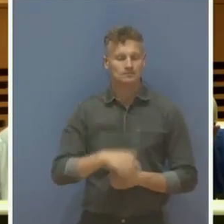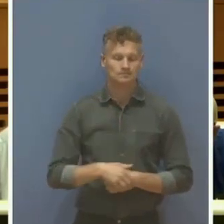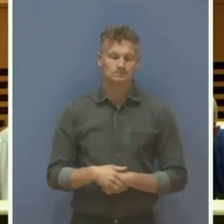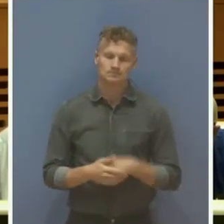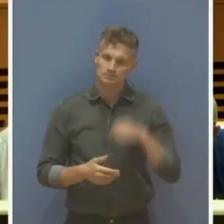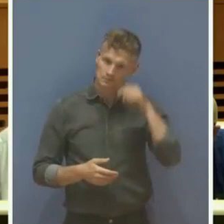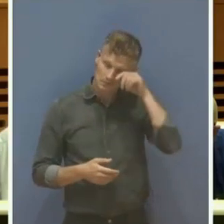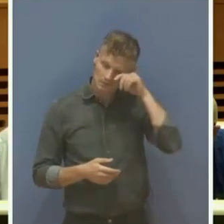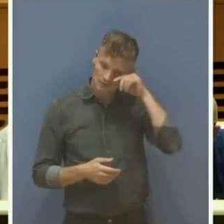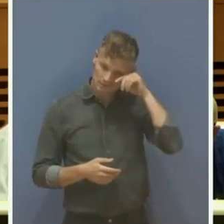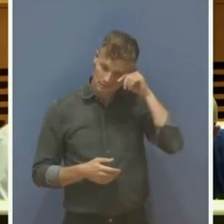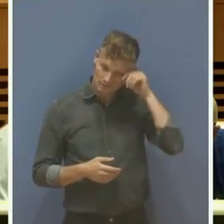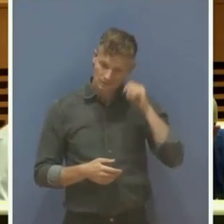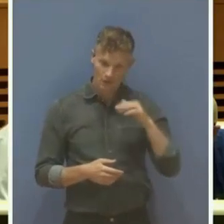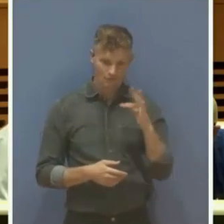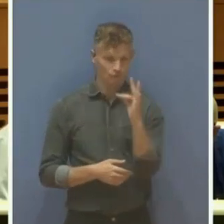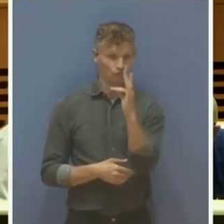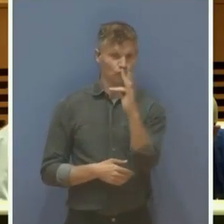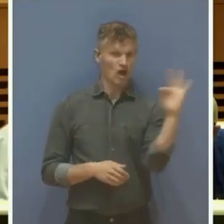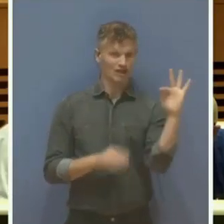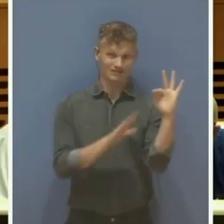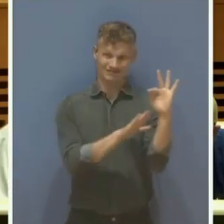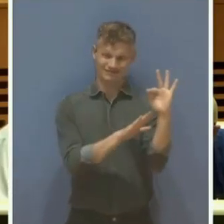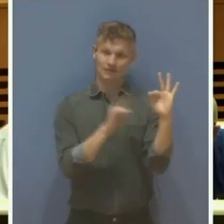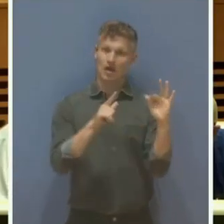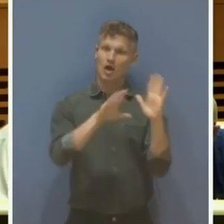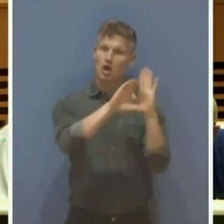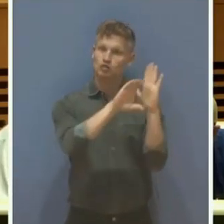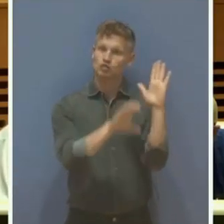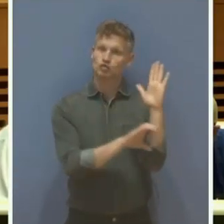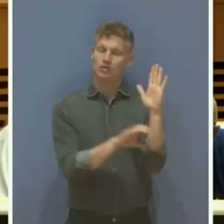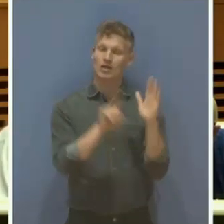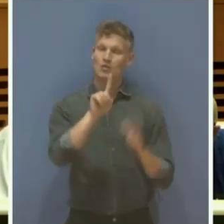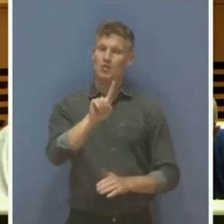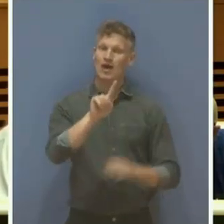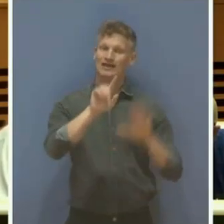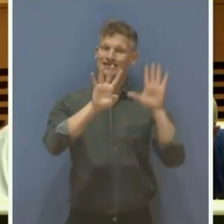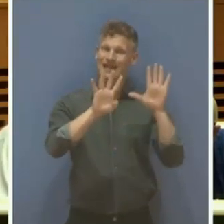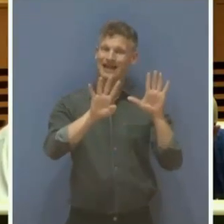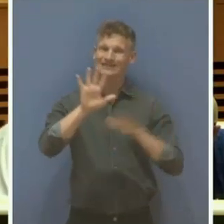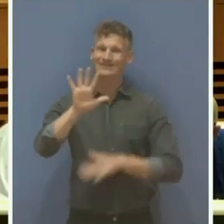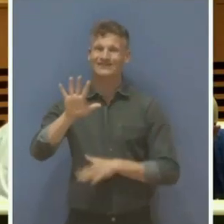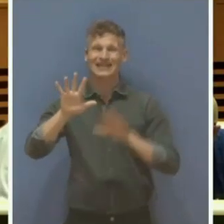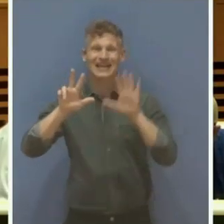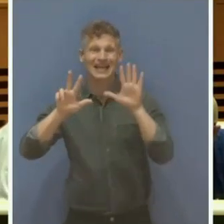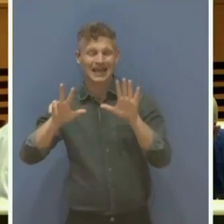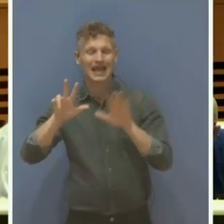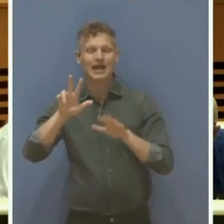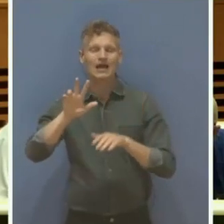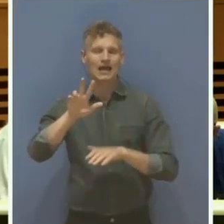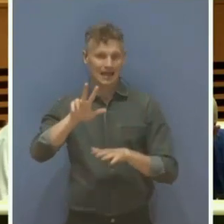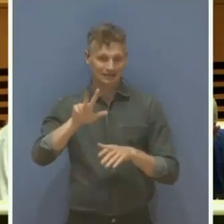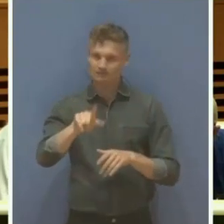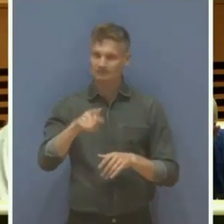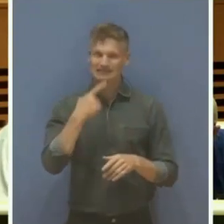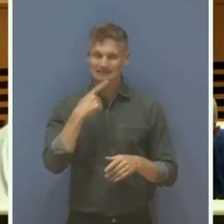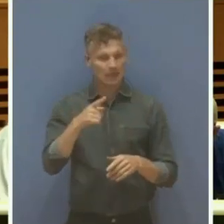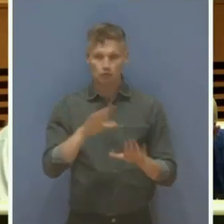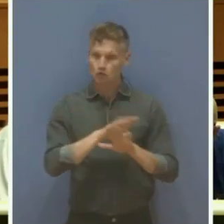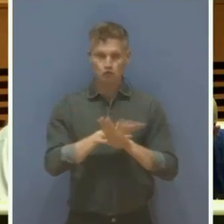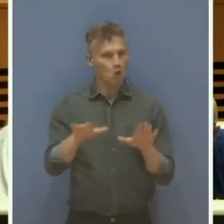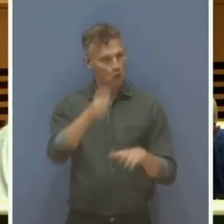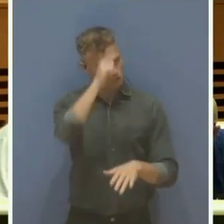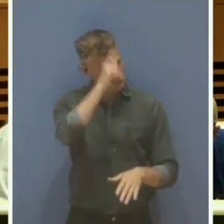1958 para no reconocer a los pueblos indígenas, puesto que solo se reconoce al pueblo francés. Esto se refleja a nivel internacional